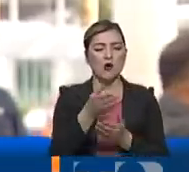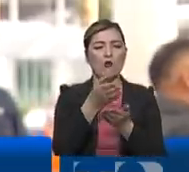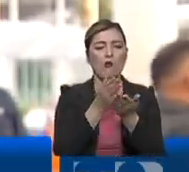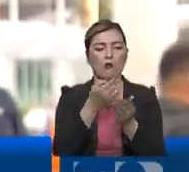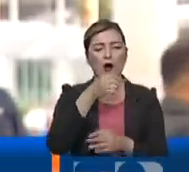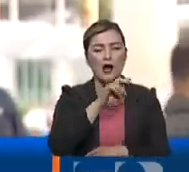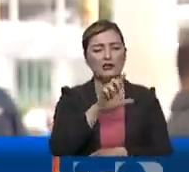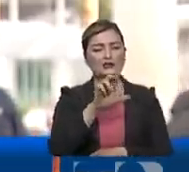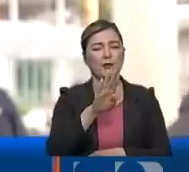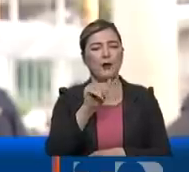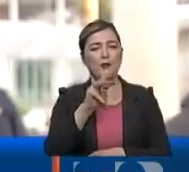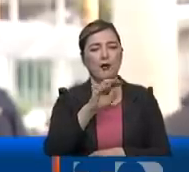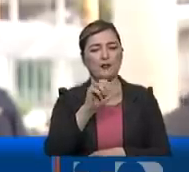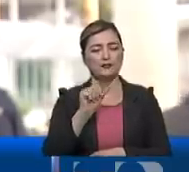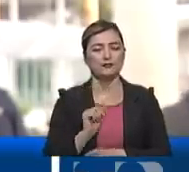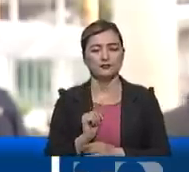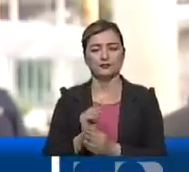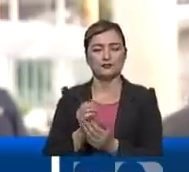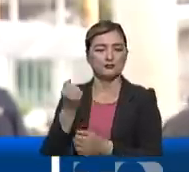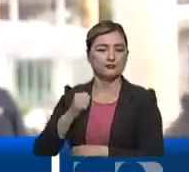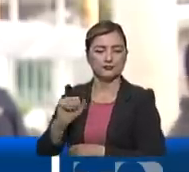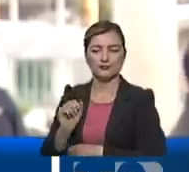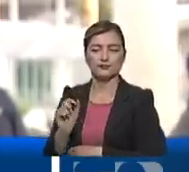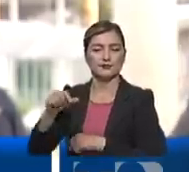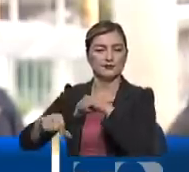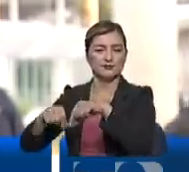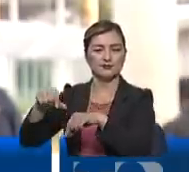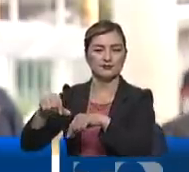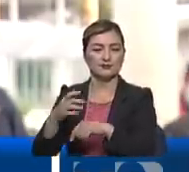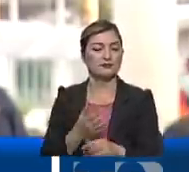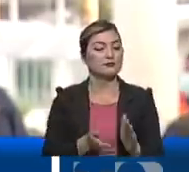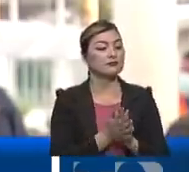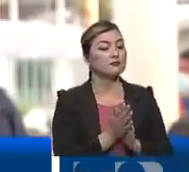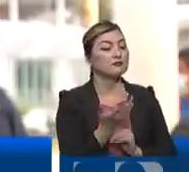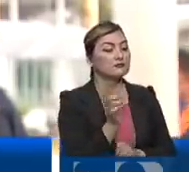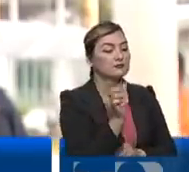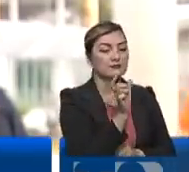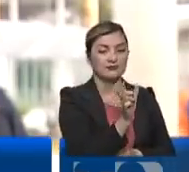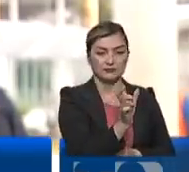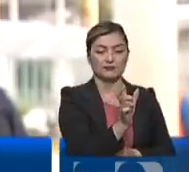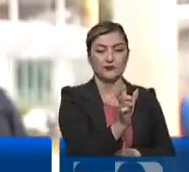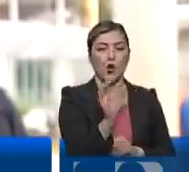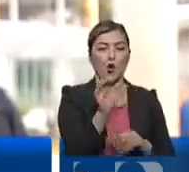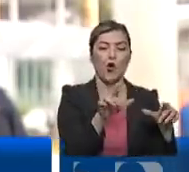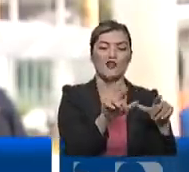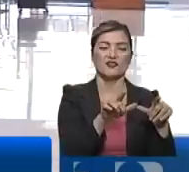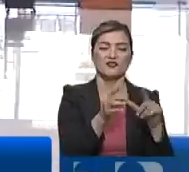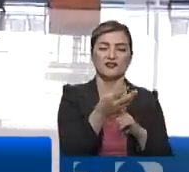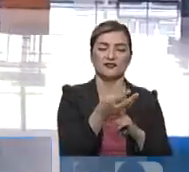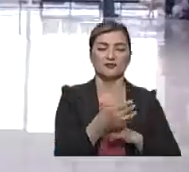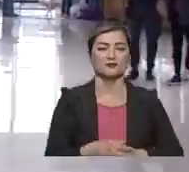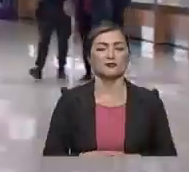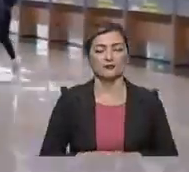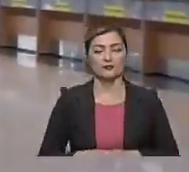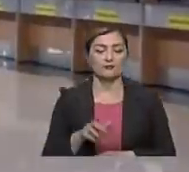Guayabamba, los que se dirigen al Quinche. Esos usuarios deben deportar su carnet, tanto físico, sea físico o digital. Si